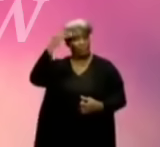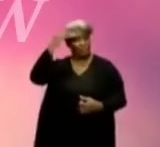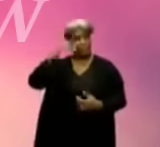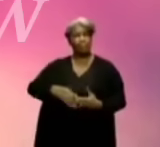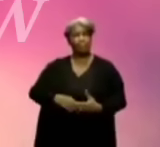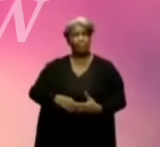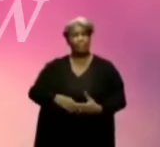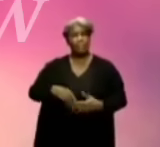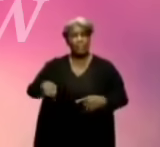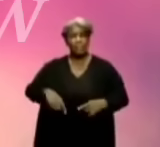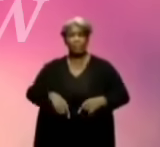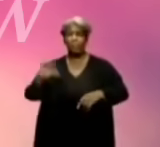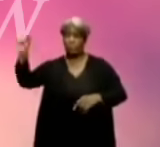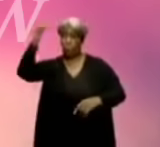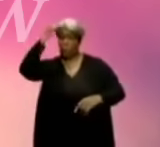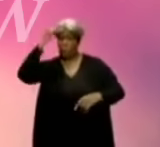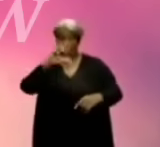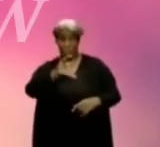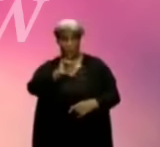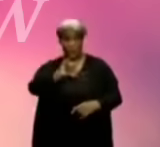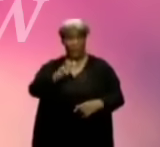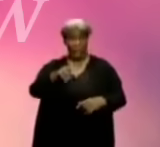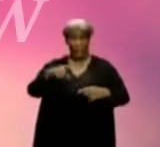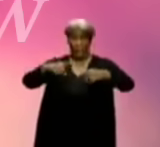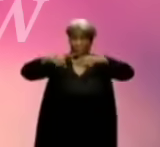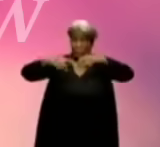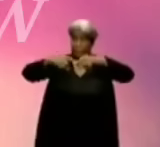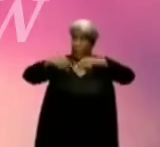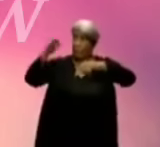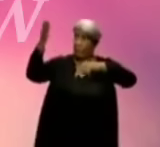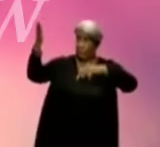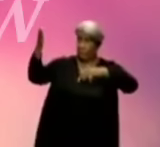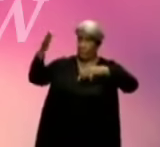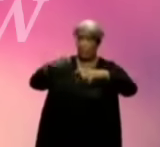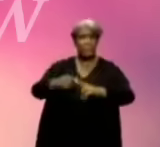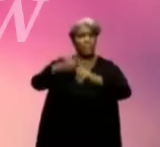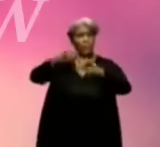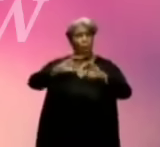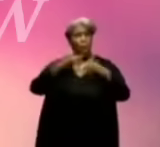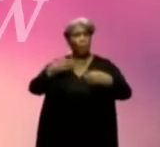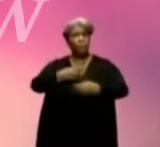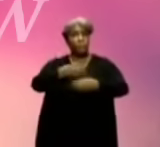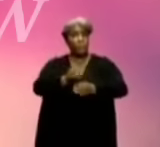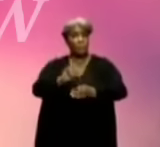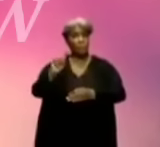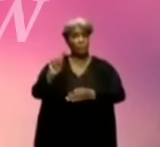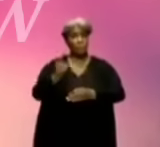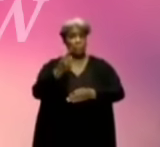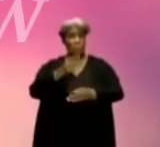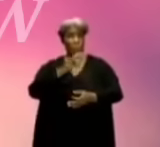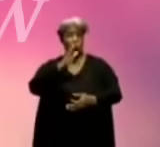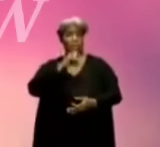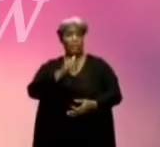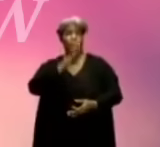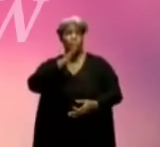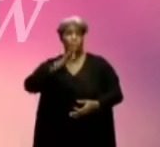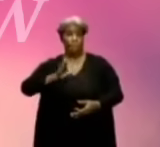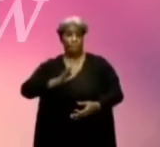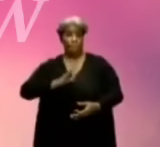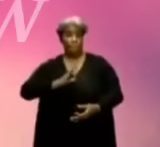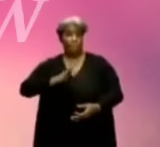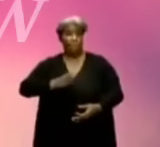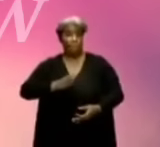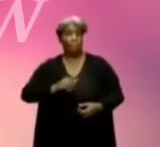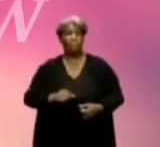dependía de la presidencia, especialmente del despacho de la primera dama, nosotros en un primer momento lo pasamos al Ministerio